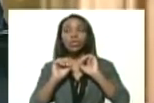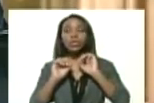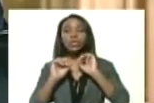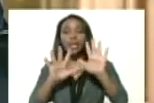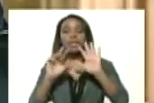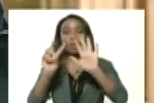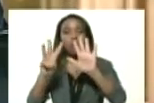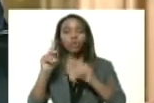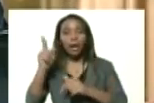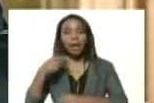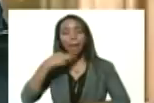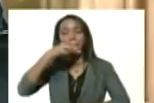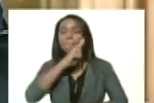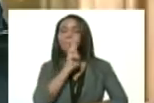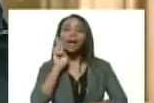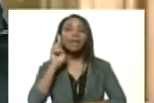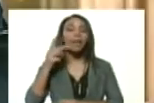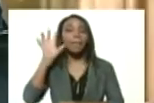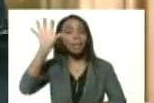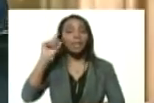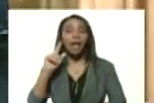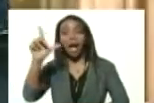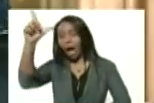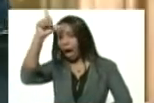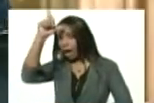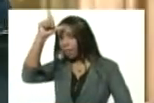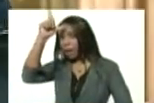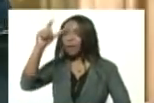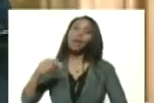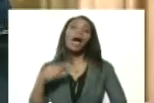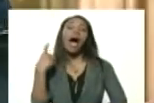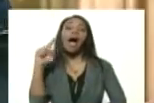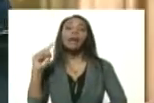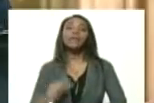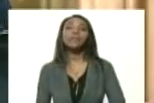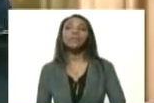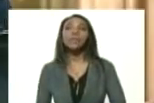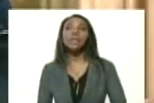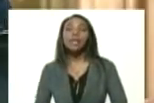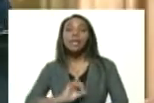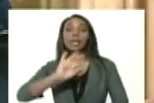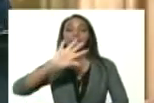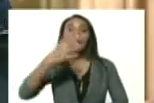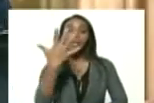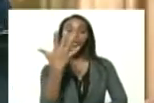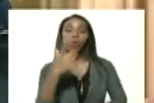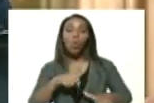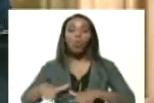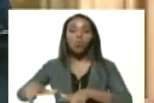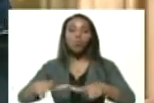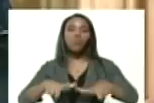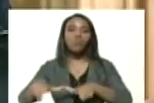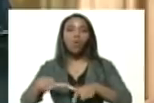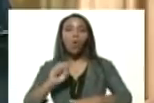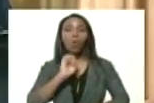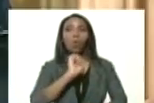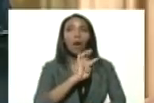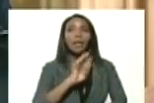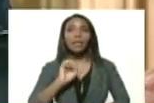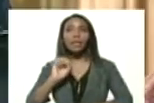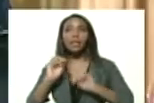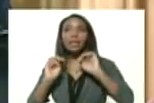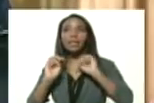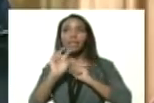patria alemania está en quinto lugar 43 mil